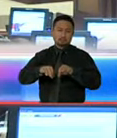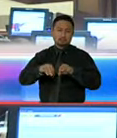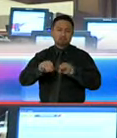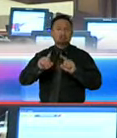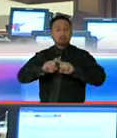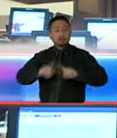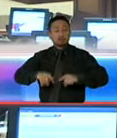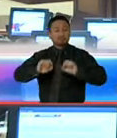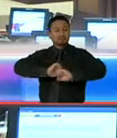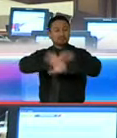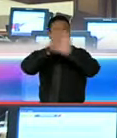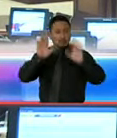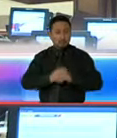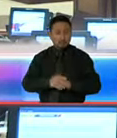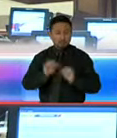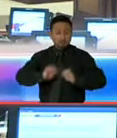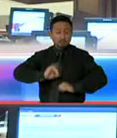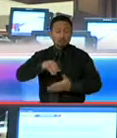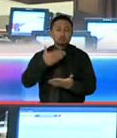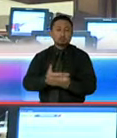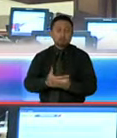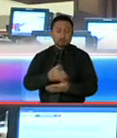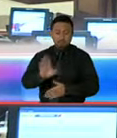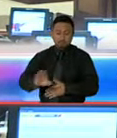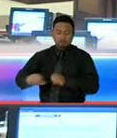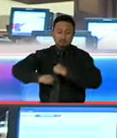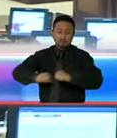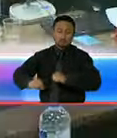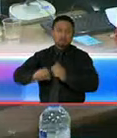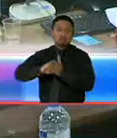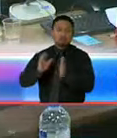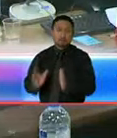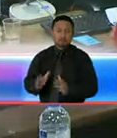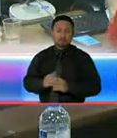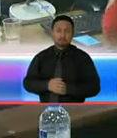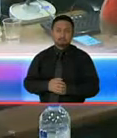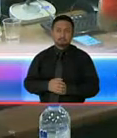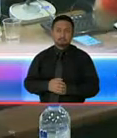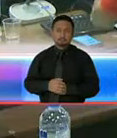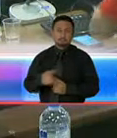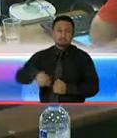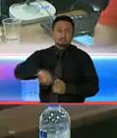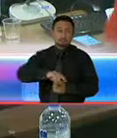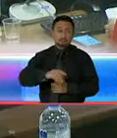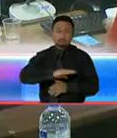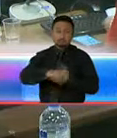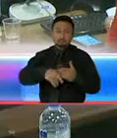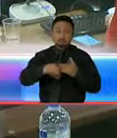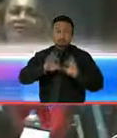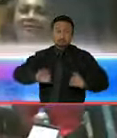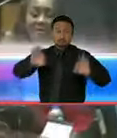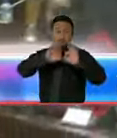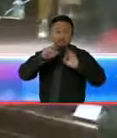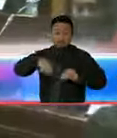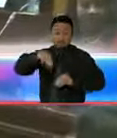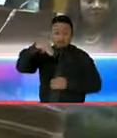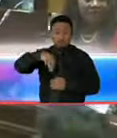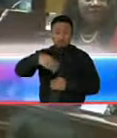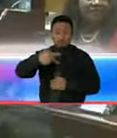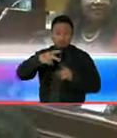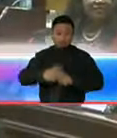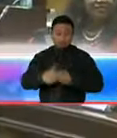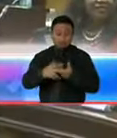razonada y que justifique claramente las actuaciones del señor procurador. Y cuando parecía que este punto, el más importante de la sesión de este martes,